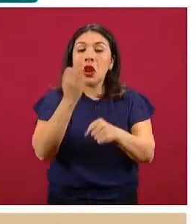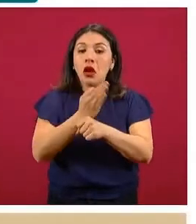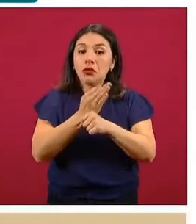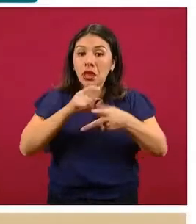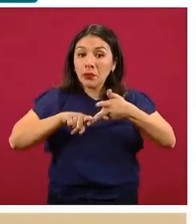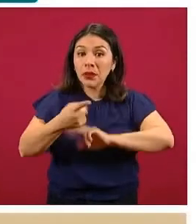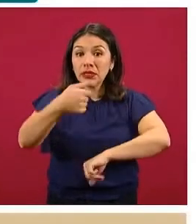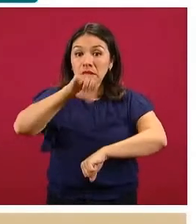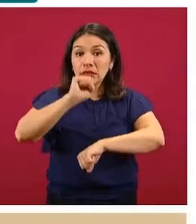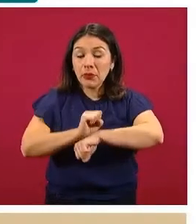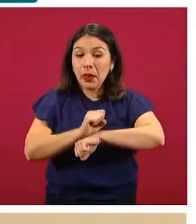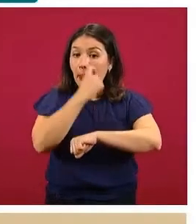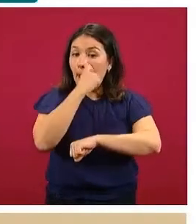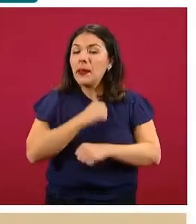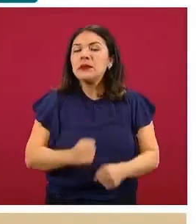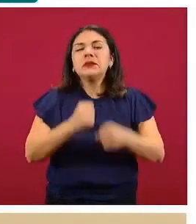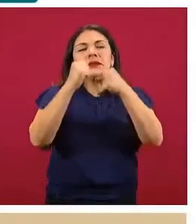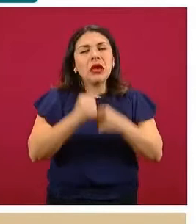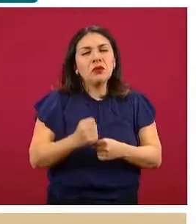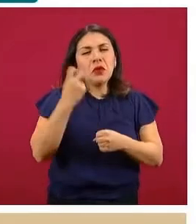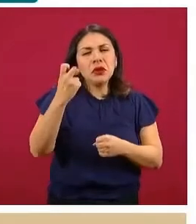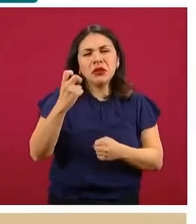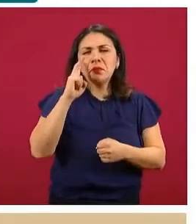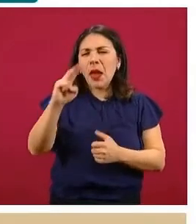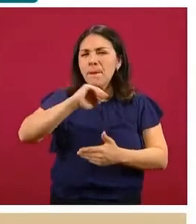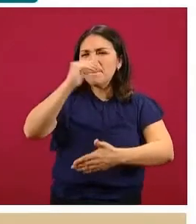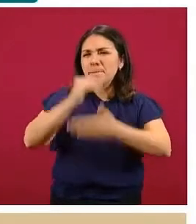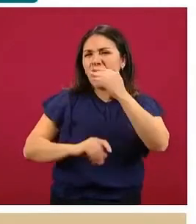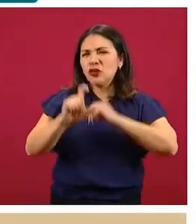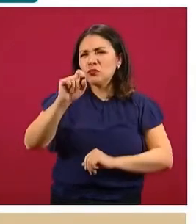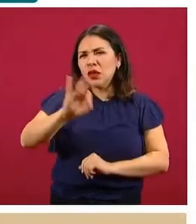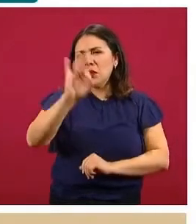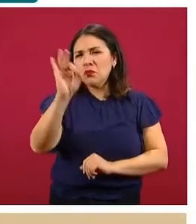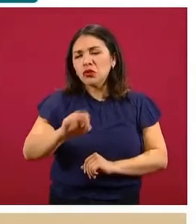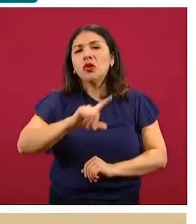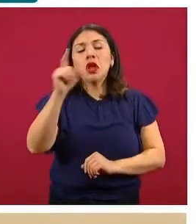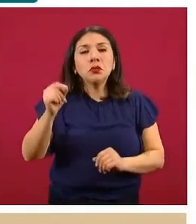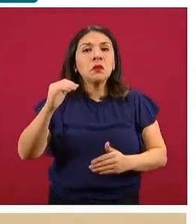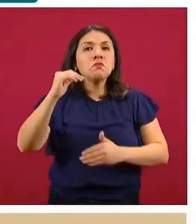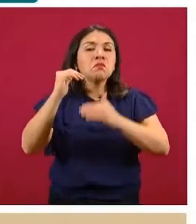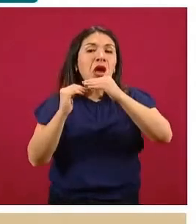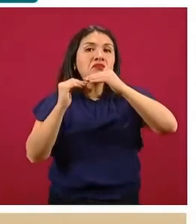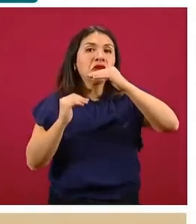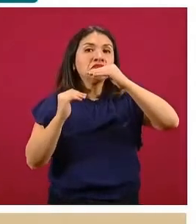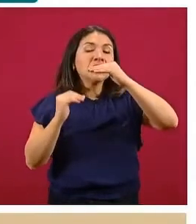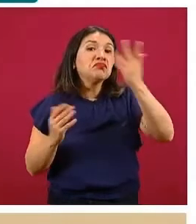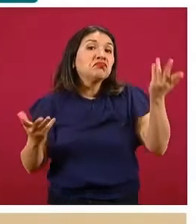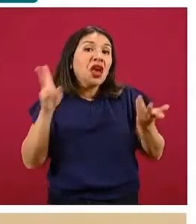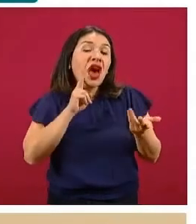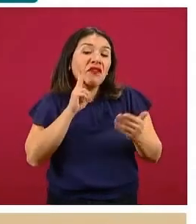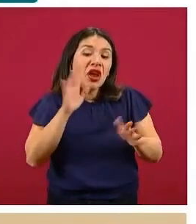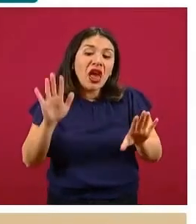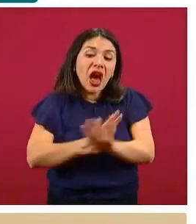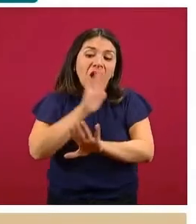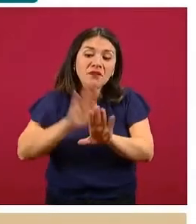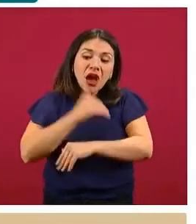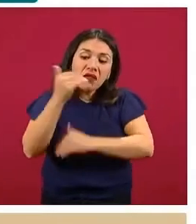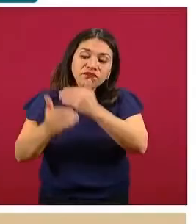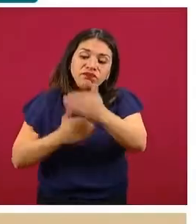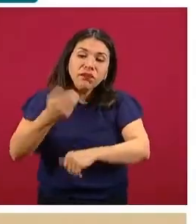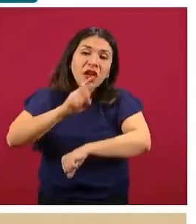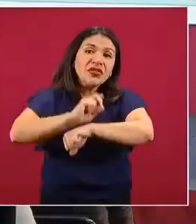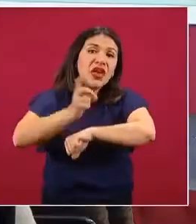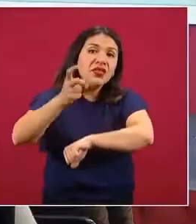la semana, de seguro este menos 20% va a empezar a reducirse en la medida que vayamos avanzando los siguientes